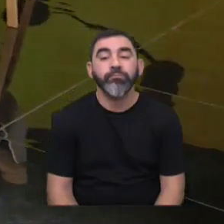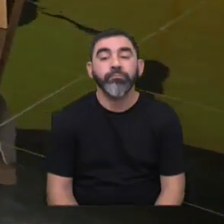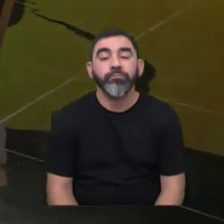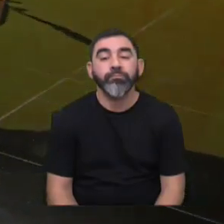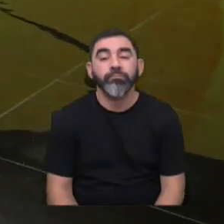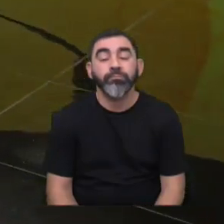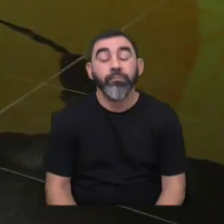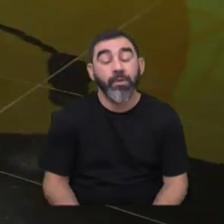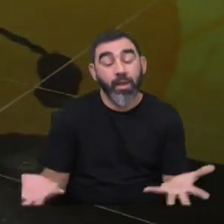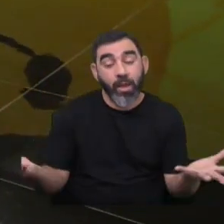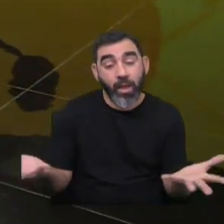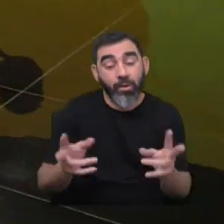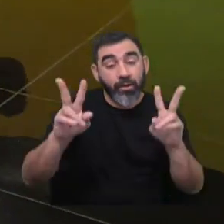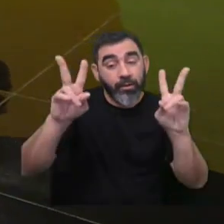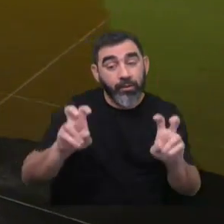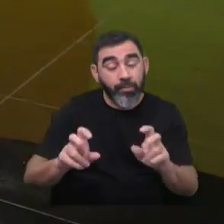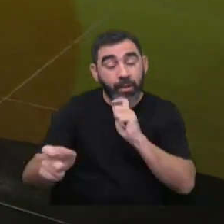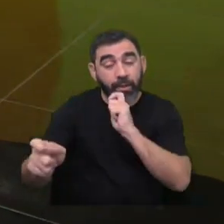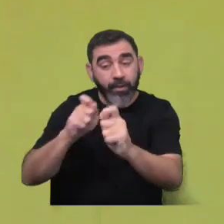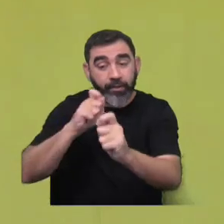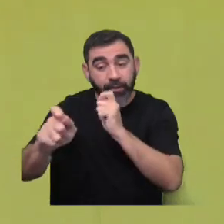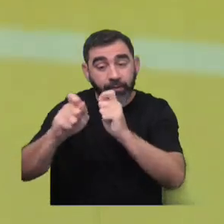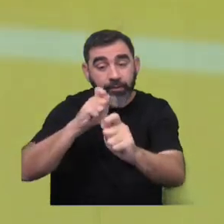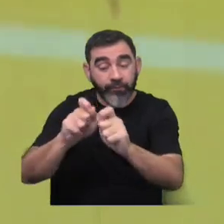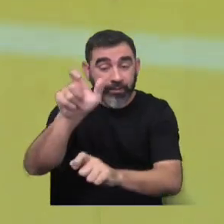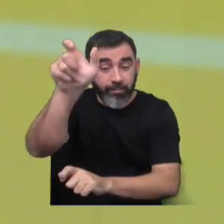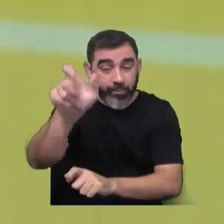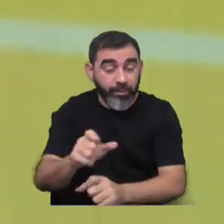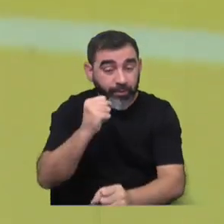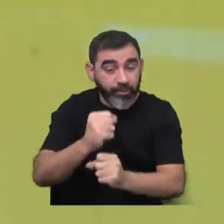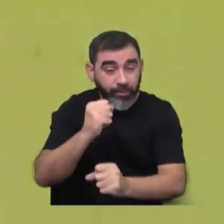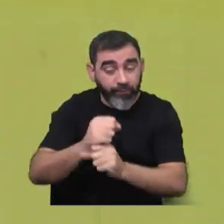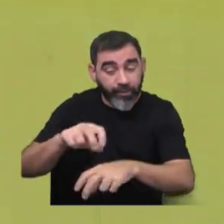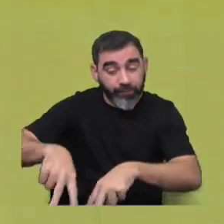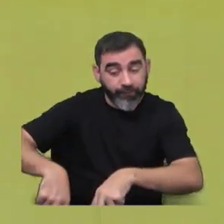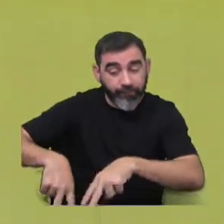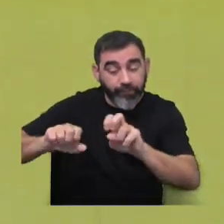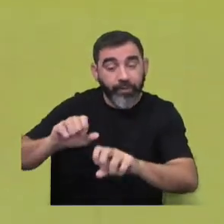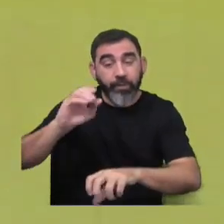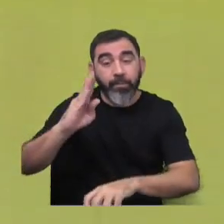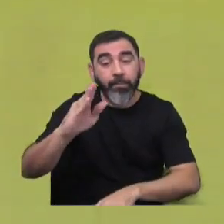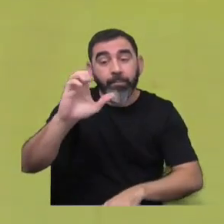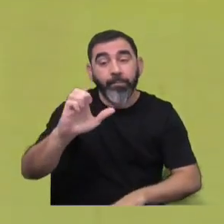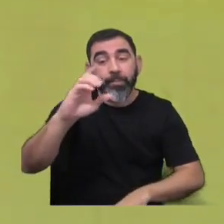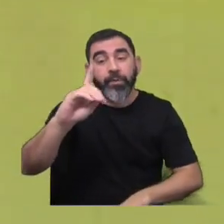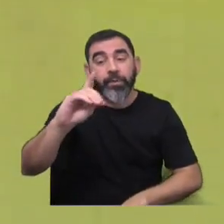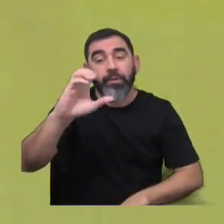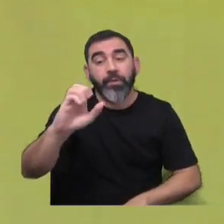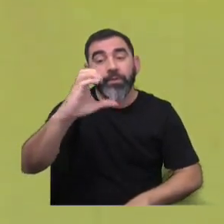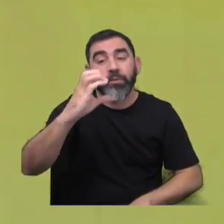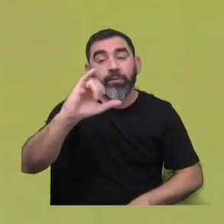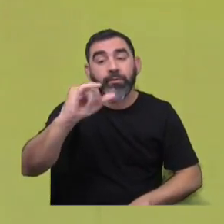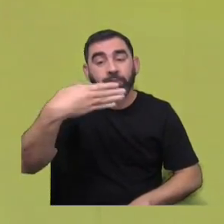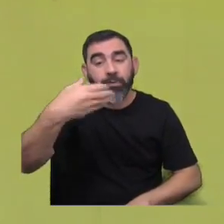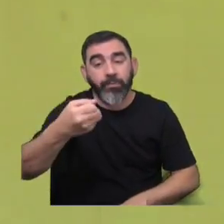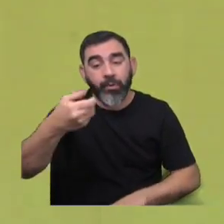Y en esta ocasión, dentro del marco de estas entrevistas a gente que trabaja y que investiga dentro de lo que es el esquema PDCIVA, hoy nos vamos a